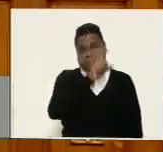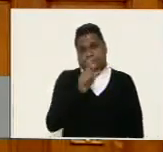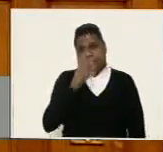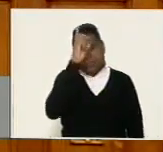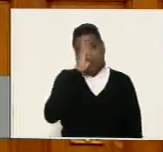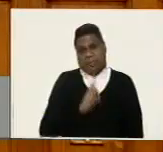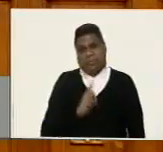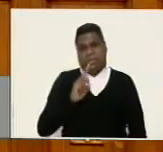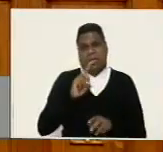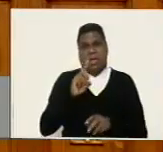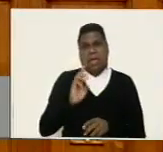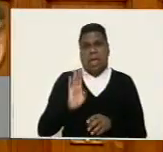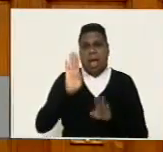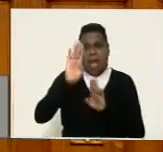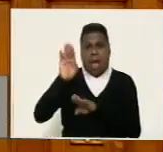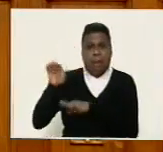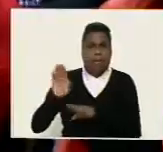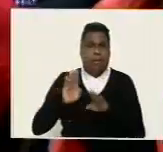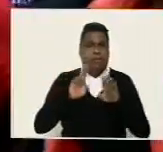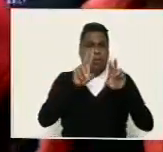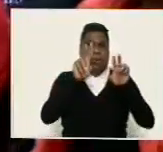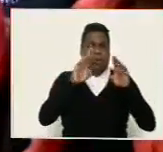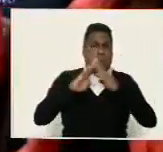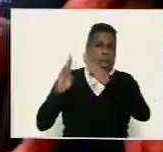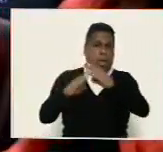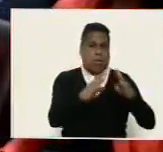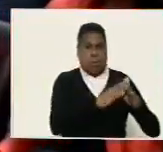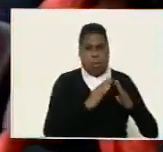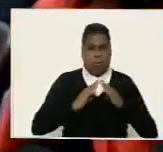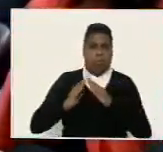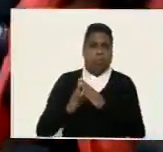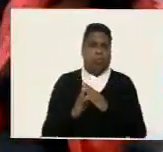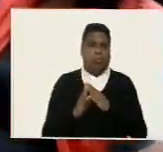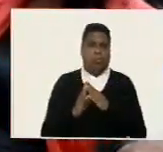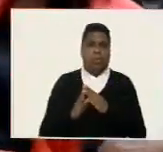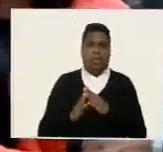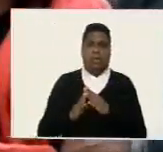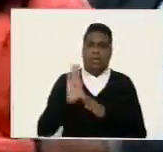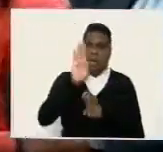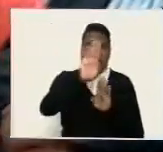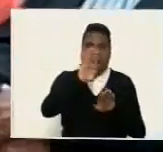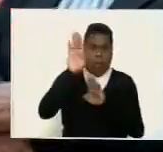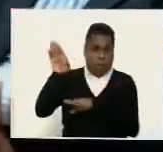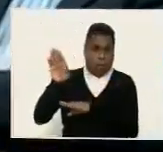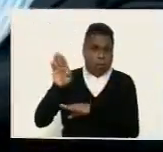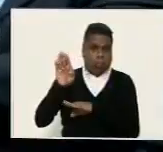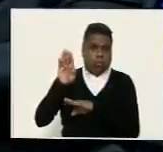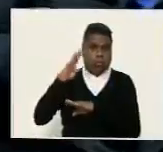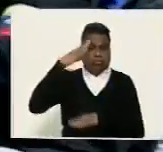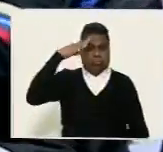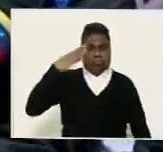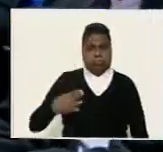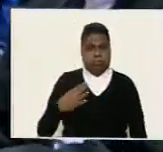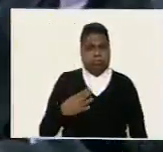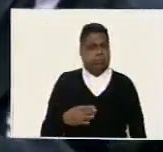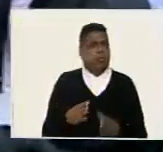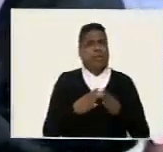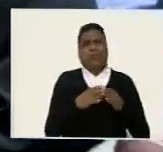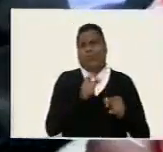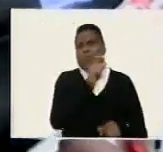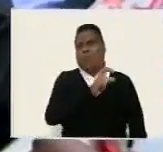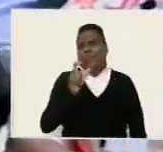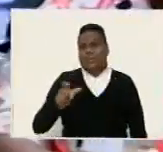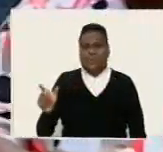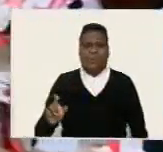con las comunas, con los consejos comunales, con nuestras Fuerzas Armadas Bolivarianas, es decir, con Raimundo y todo el